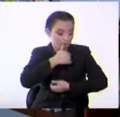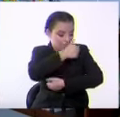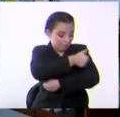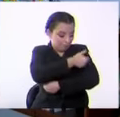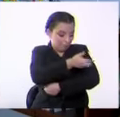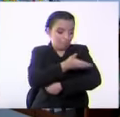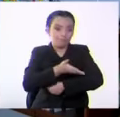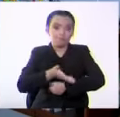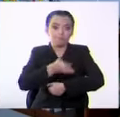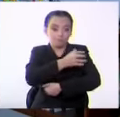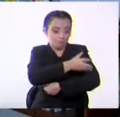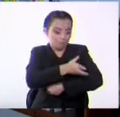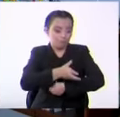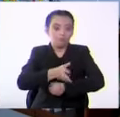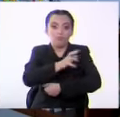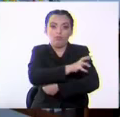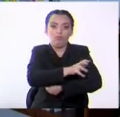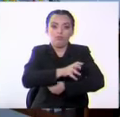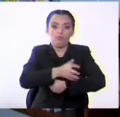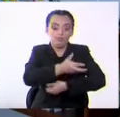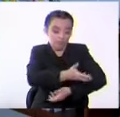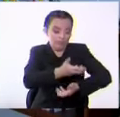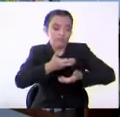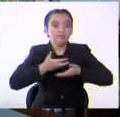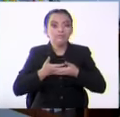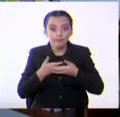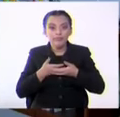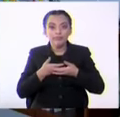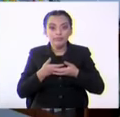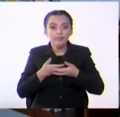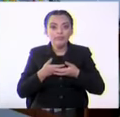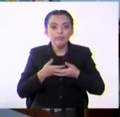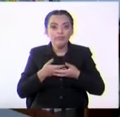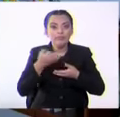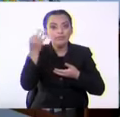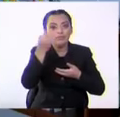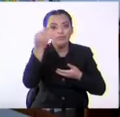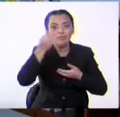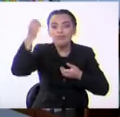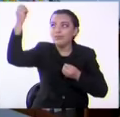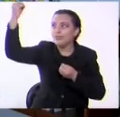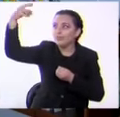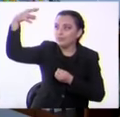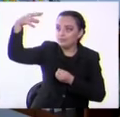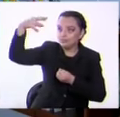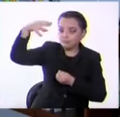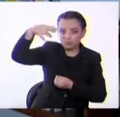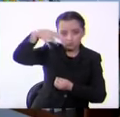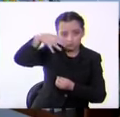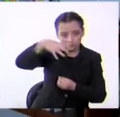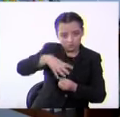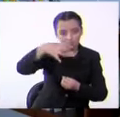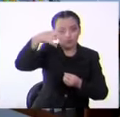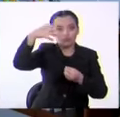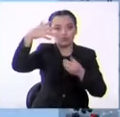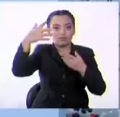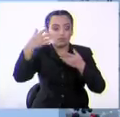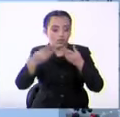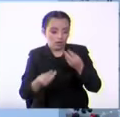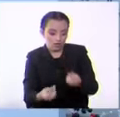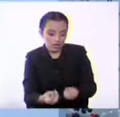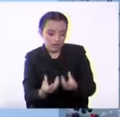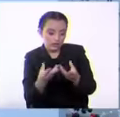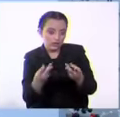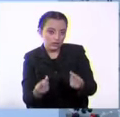Por ejemplo, para que se dé un fruto se necesita fotosíntesis, se necesita flujo de nutrientes en el suelo,